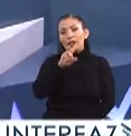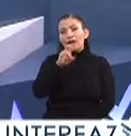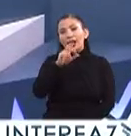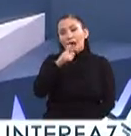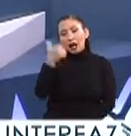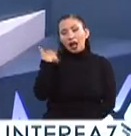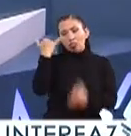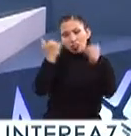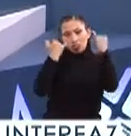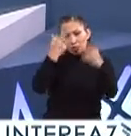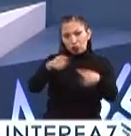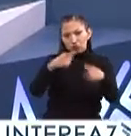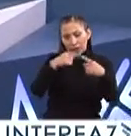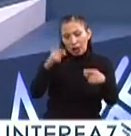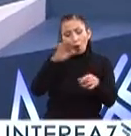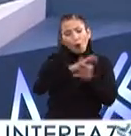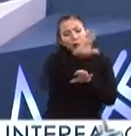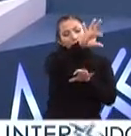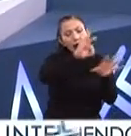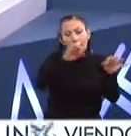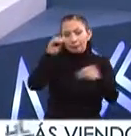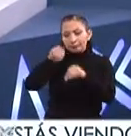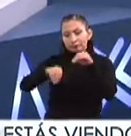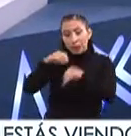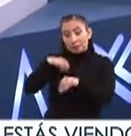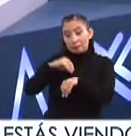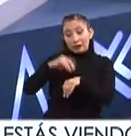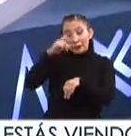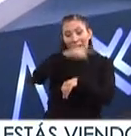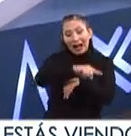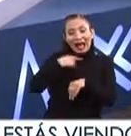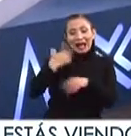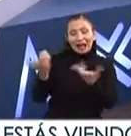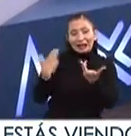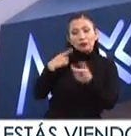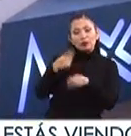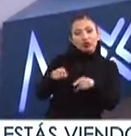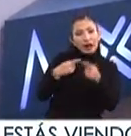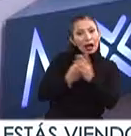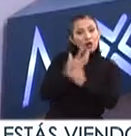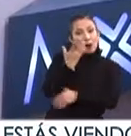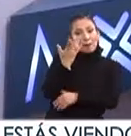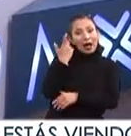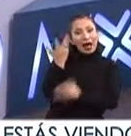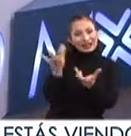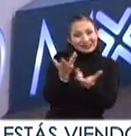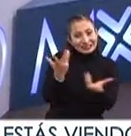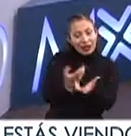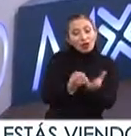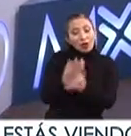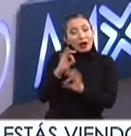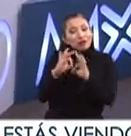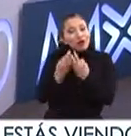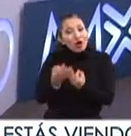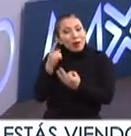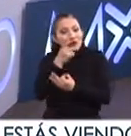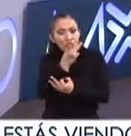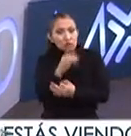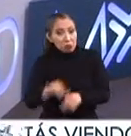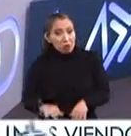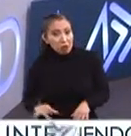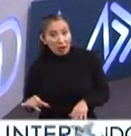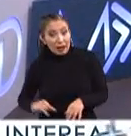productor musical de la película, que fue también un pretexto para que León grabara canciones nuevas, nuevas versiones, que también hay dos